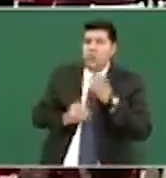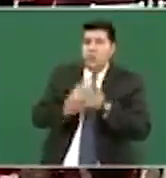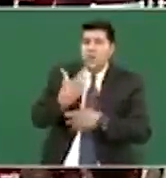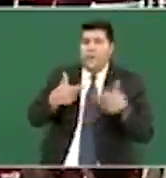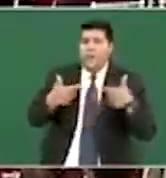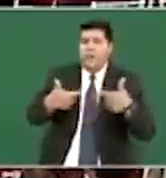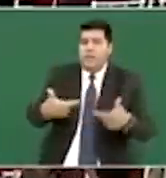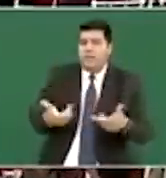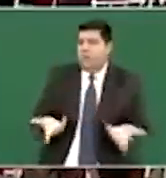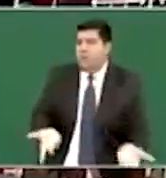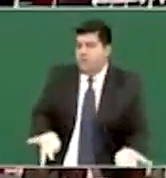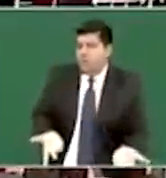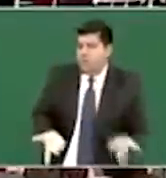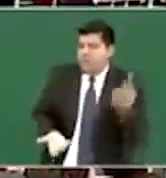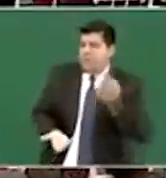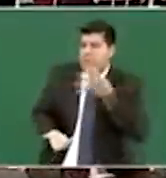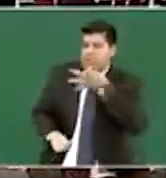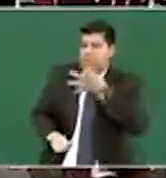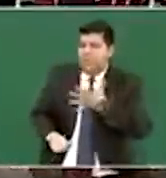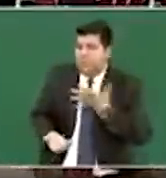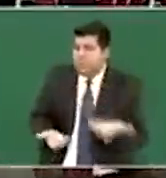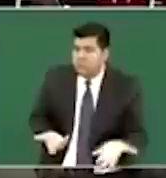¿qué información nos puede dar?